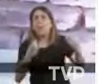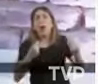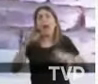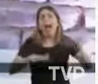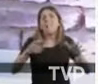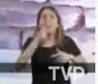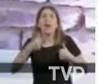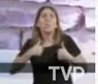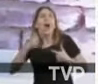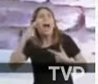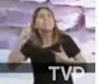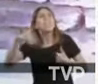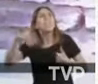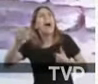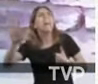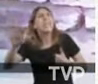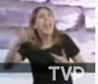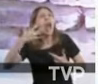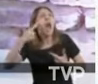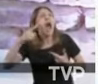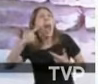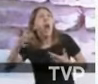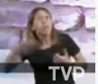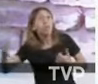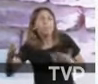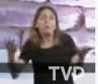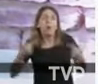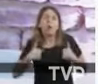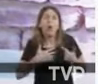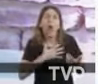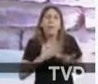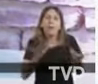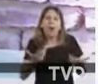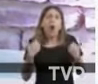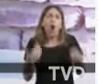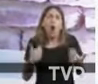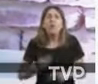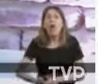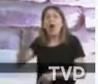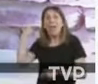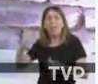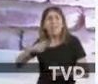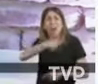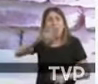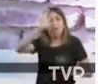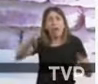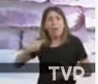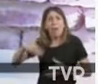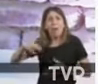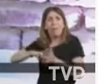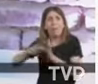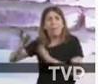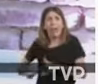se ponen contentos. Yo quiero decir que lamentablemente este pronóstico, que era de obvia ocurrencia, se cumplió, pero no